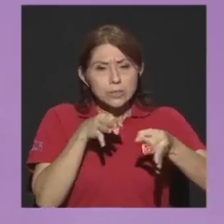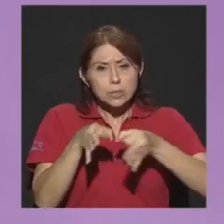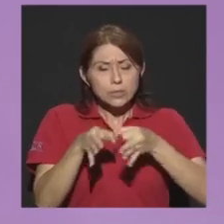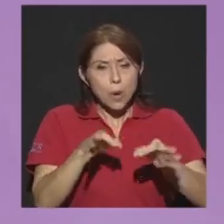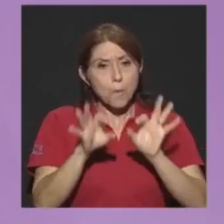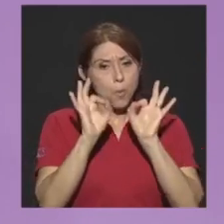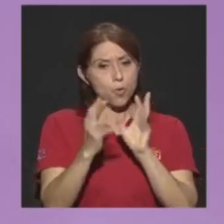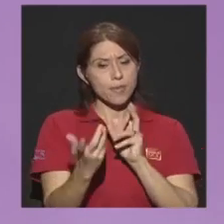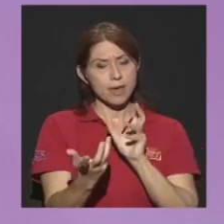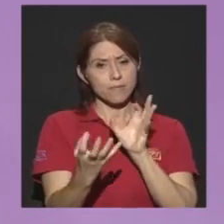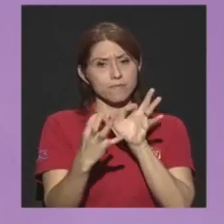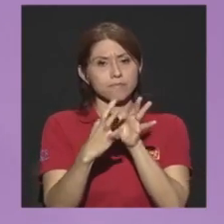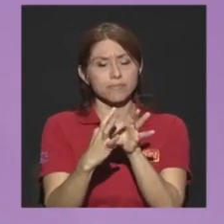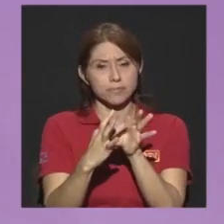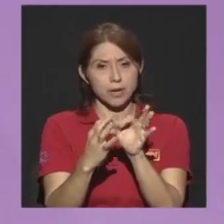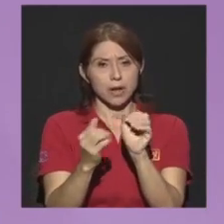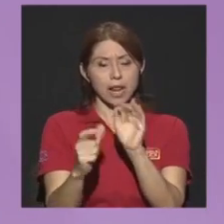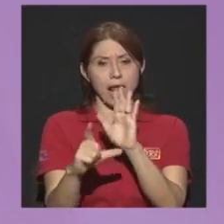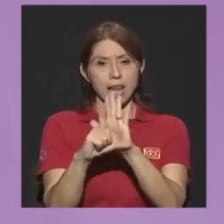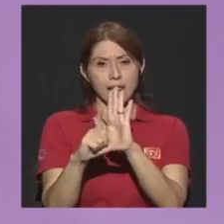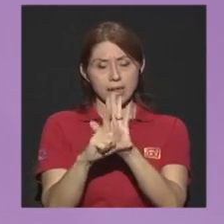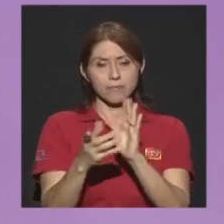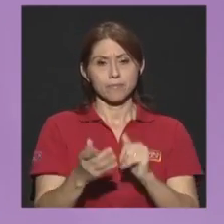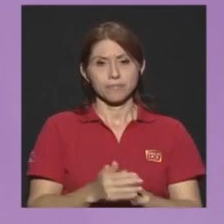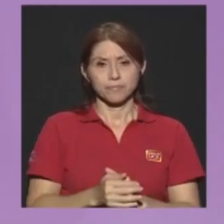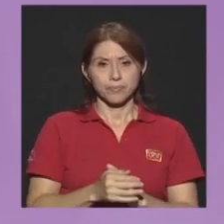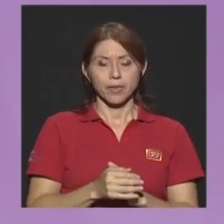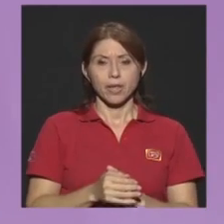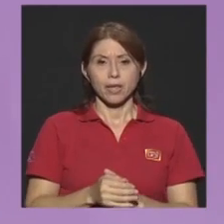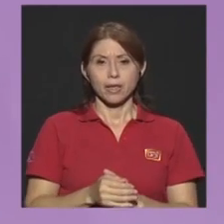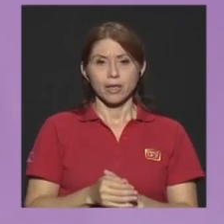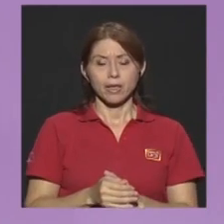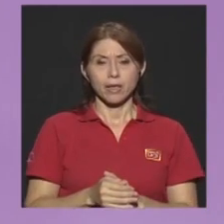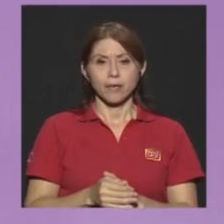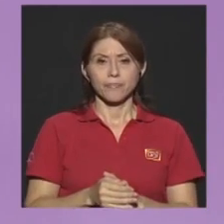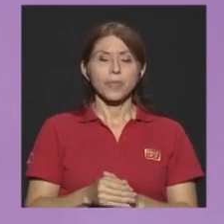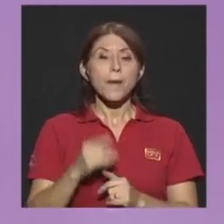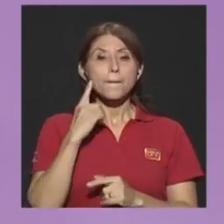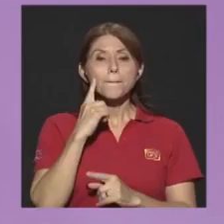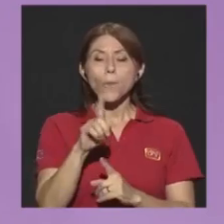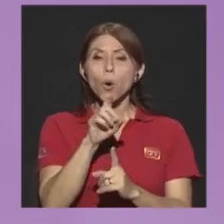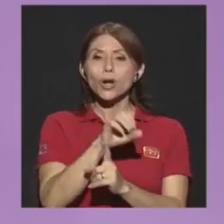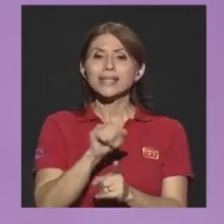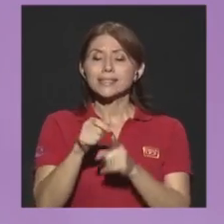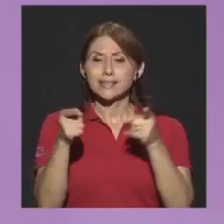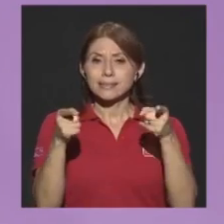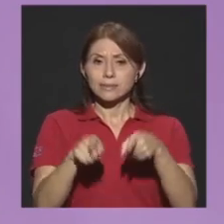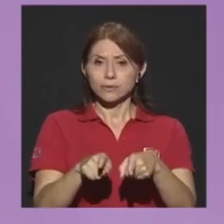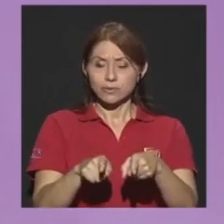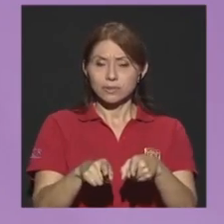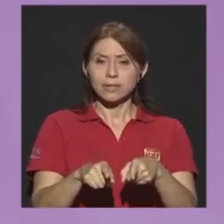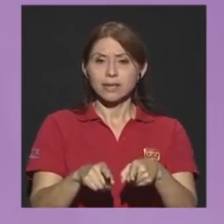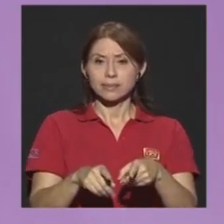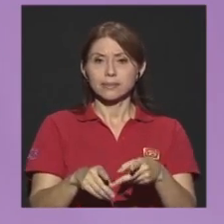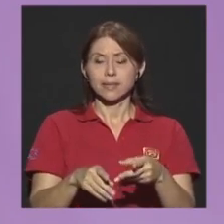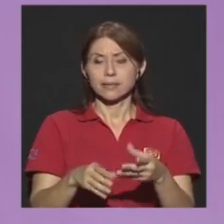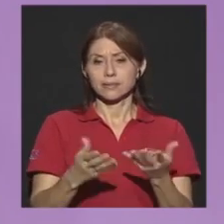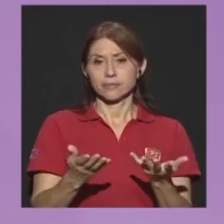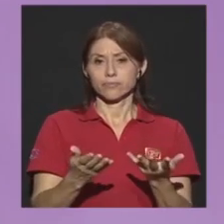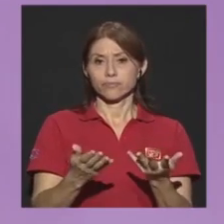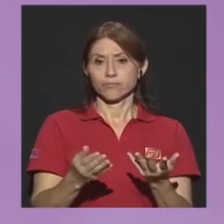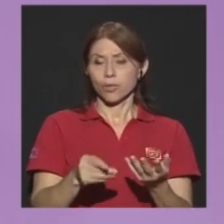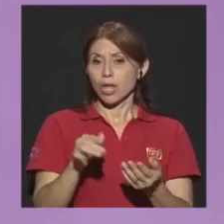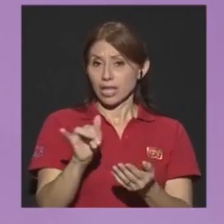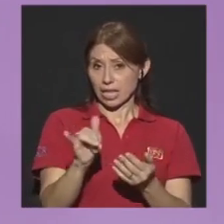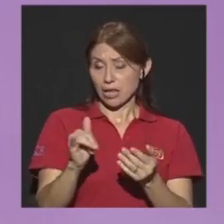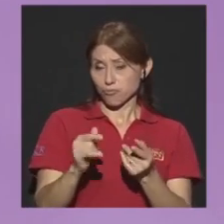tipificados, ¿verdad?, descritos en la ley. Por las circunstancias en las que se dan los hechos